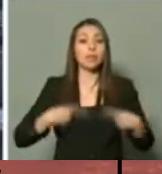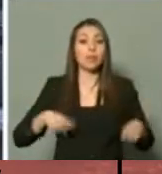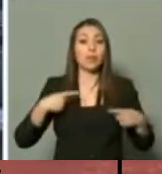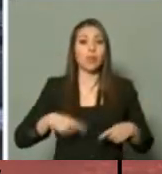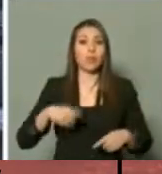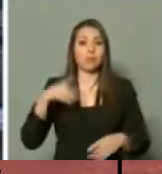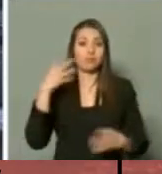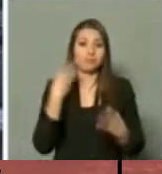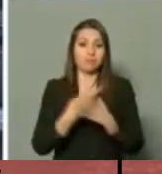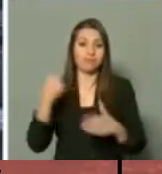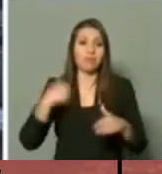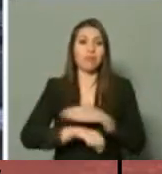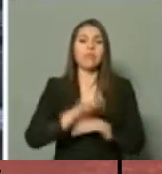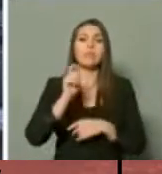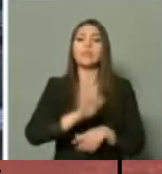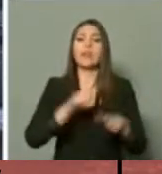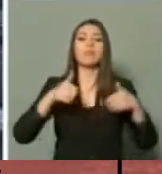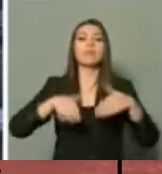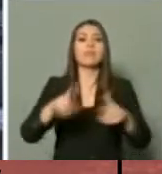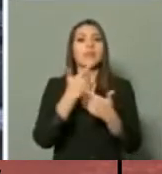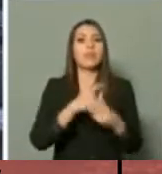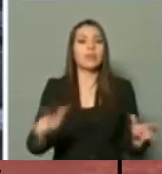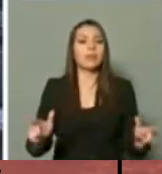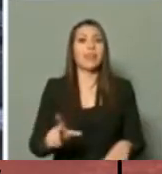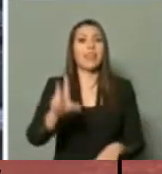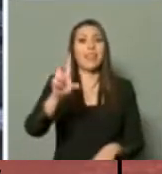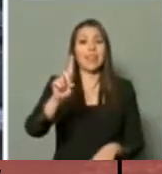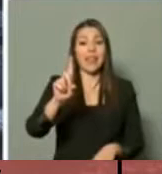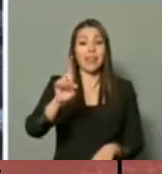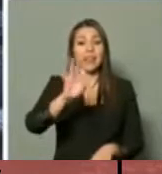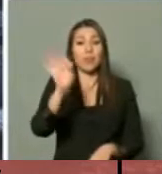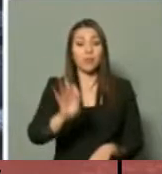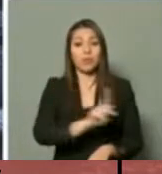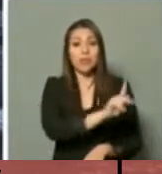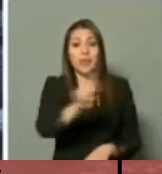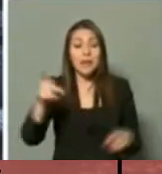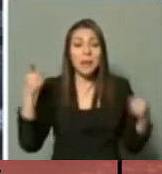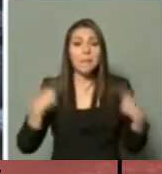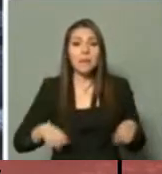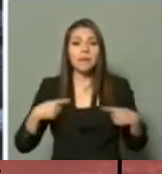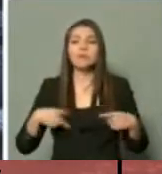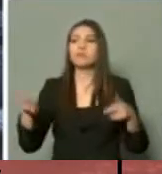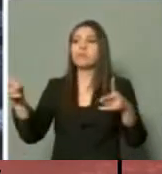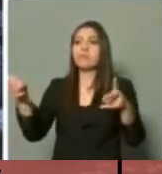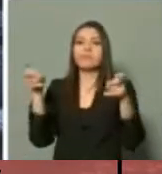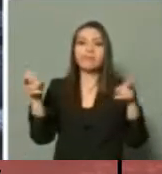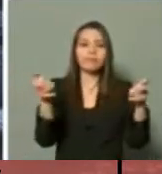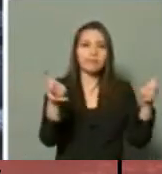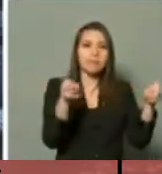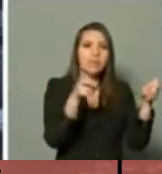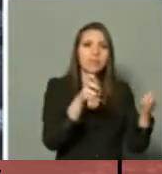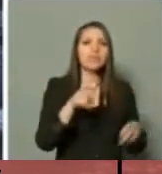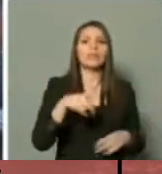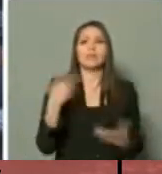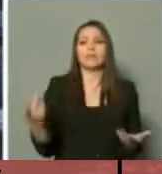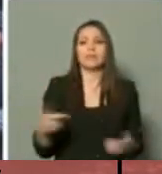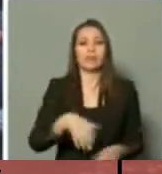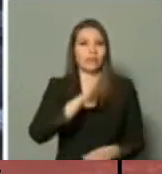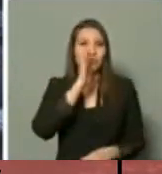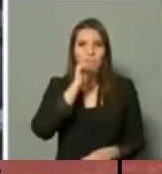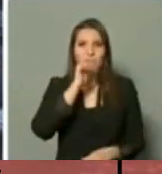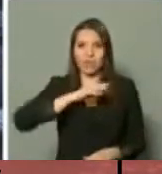que el 30% de estas personas cometieron el delito de robo calificado agravado. Esto es